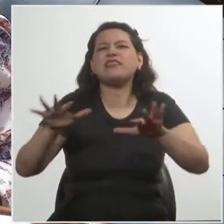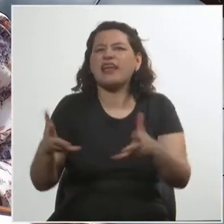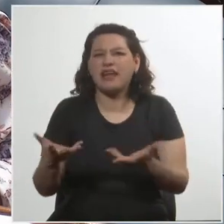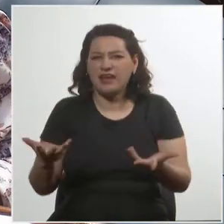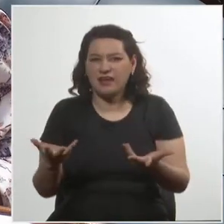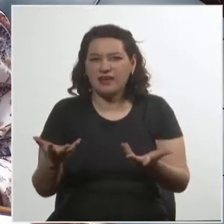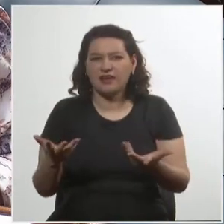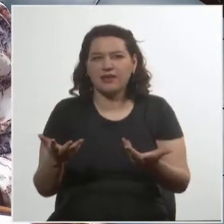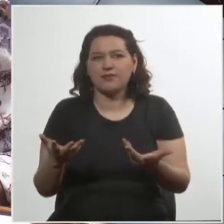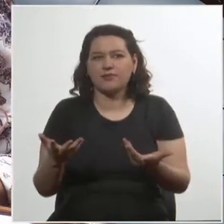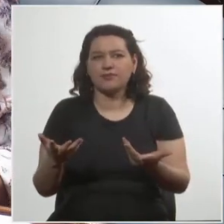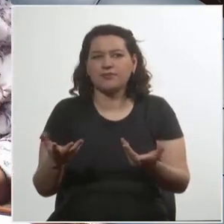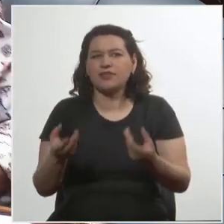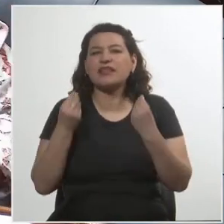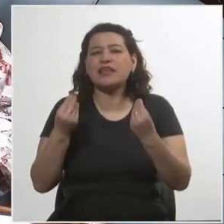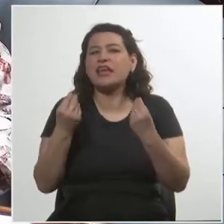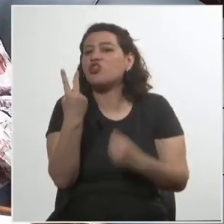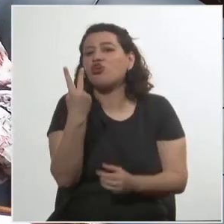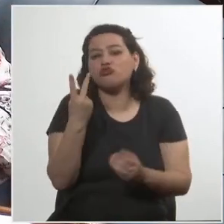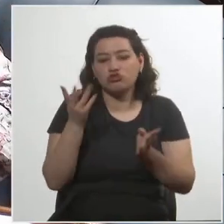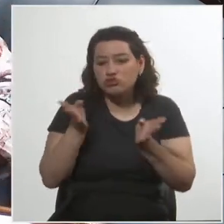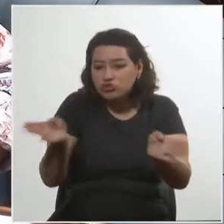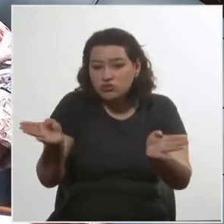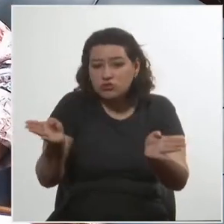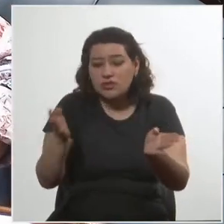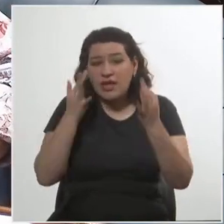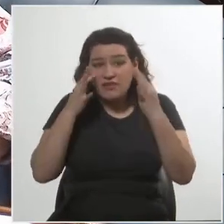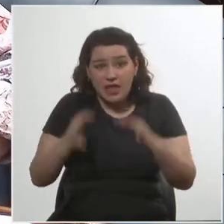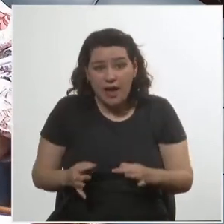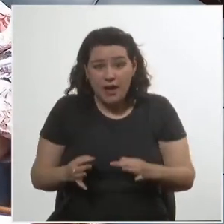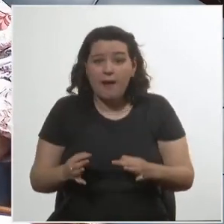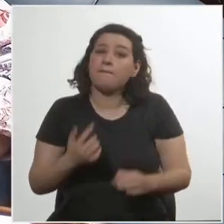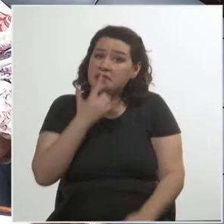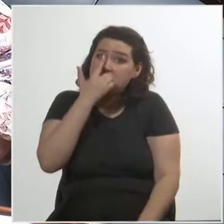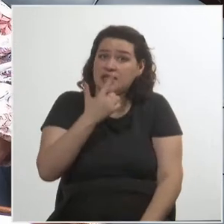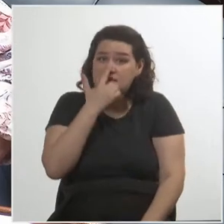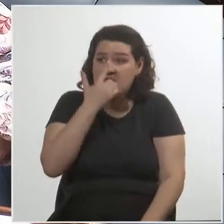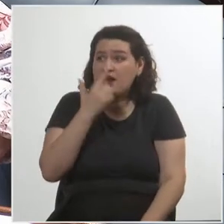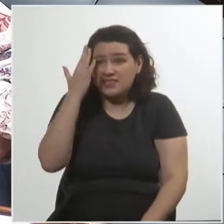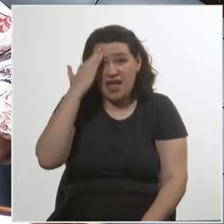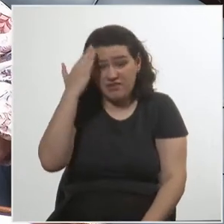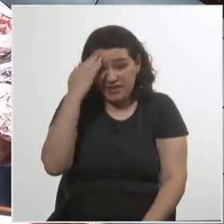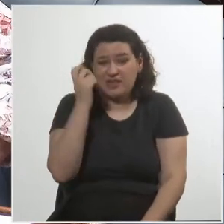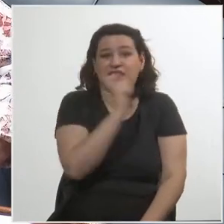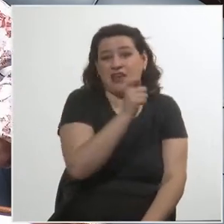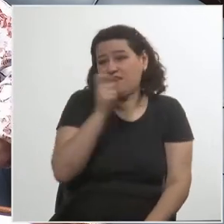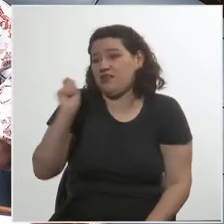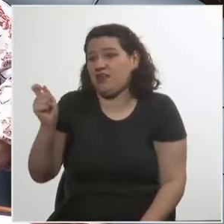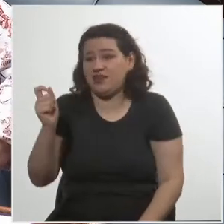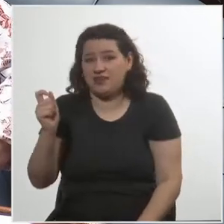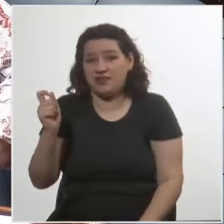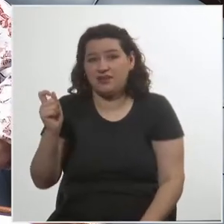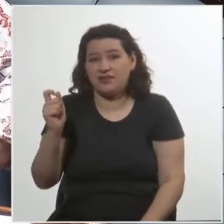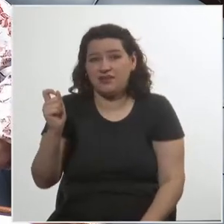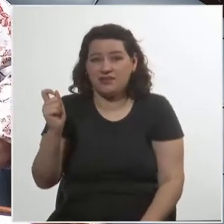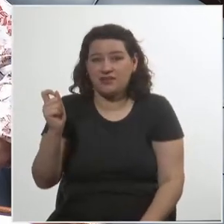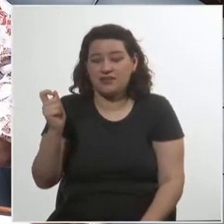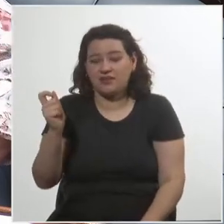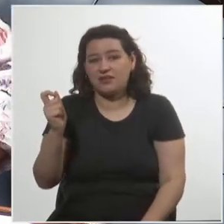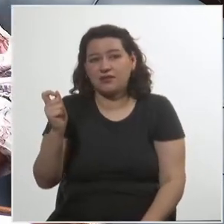qué qué dos partes a mí Honestamente me interesaría muchísimo saber de qué dos partes estamos hablando